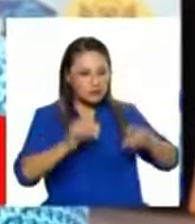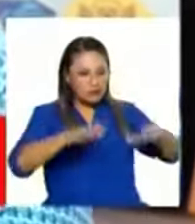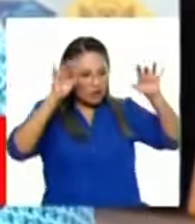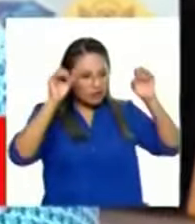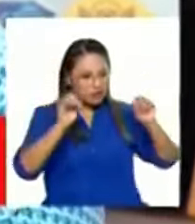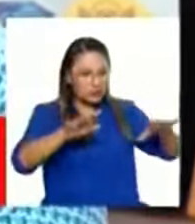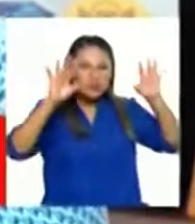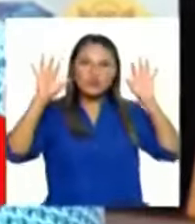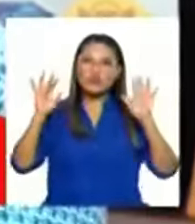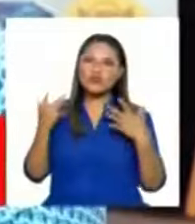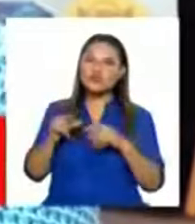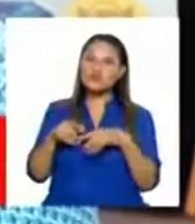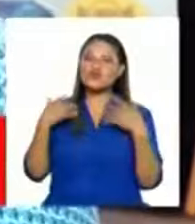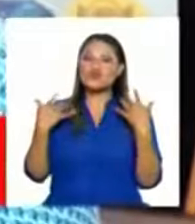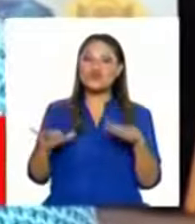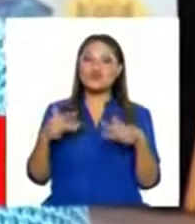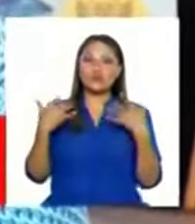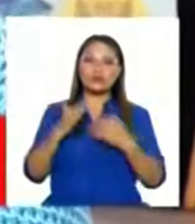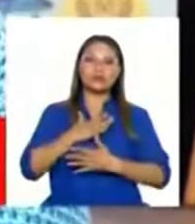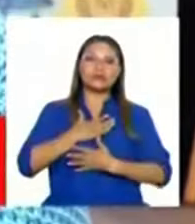Soy ciudadano americano, qué pena